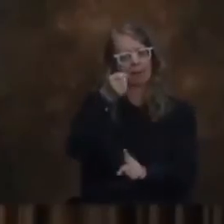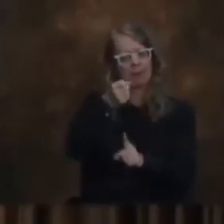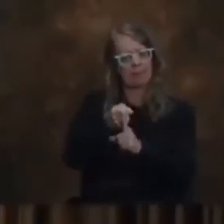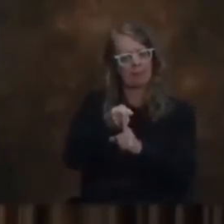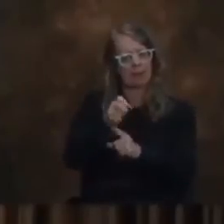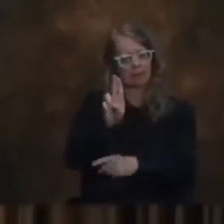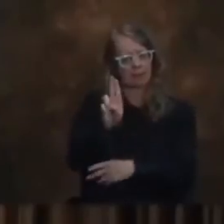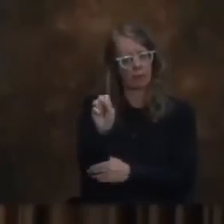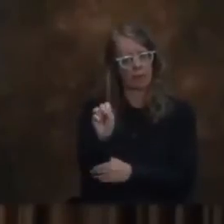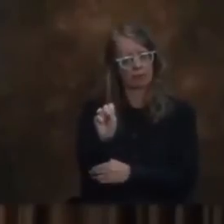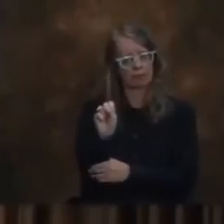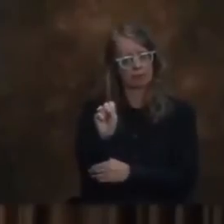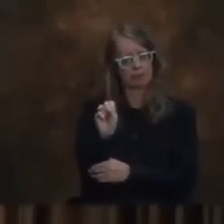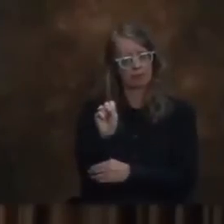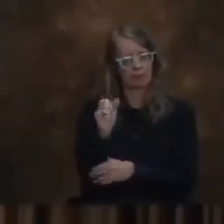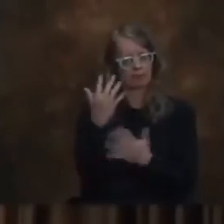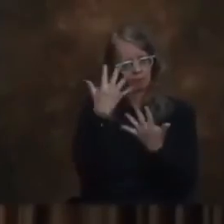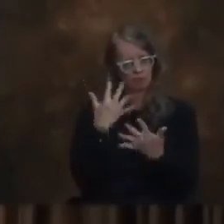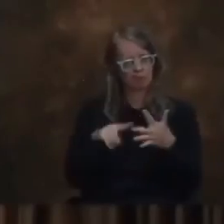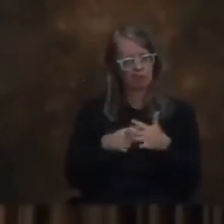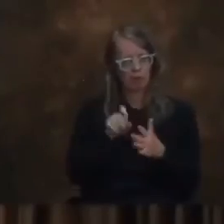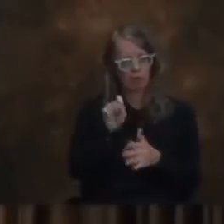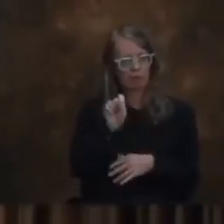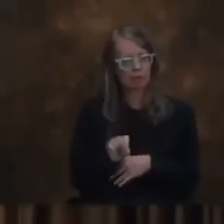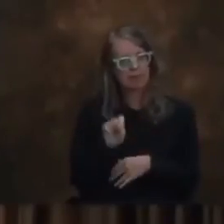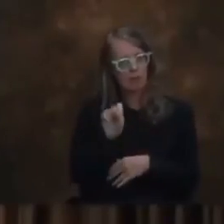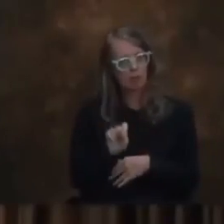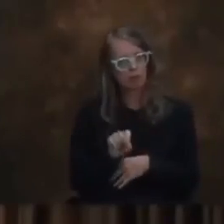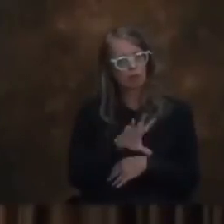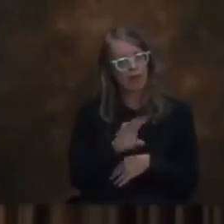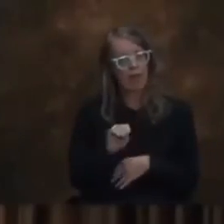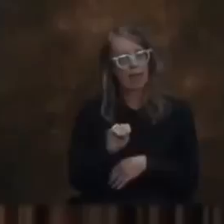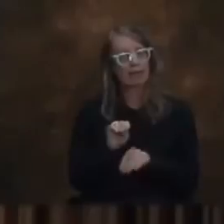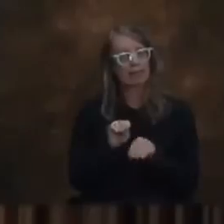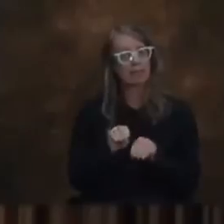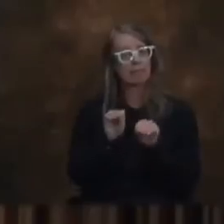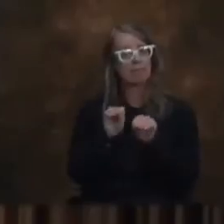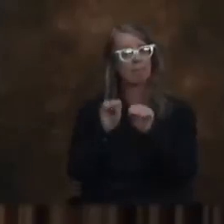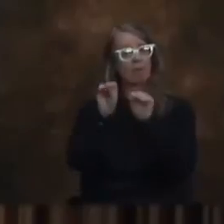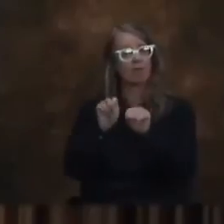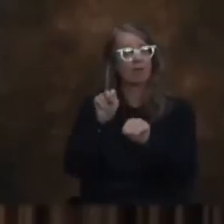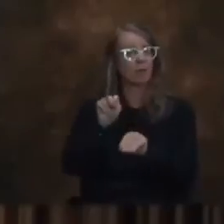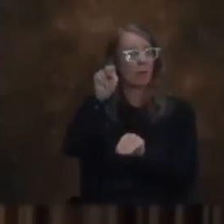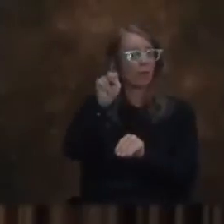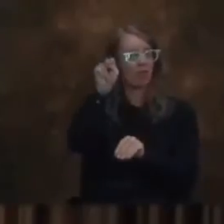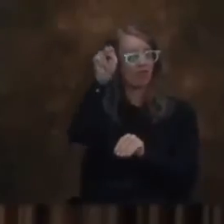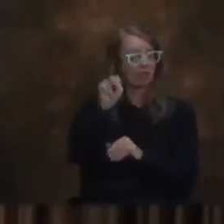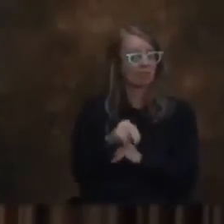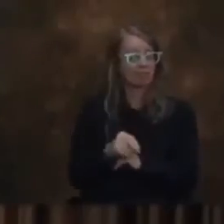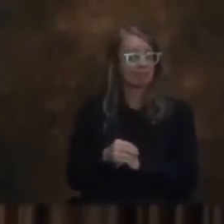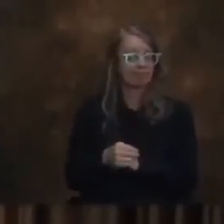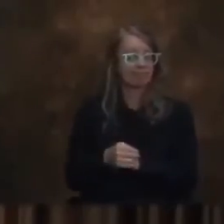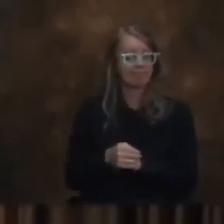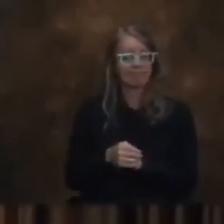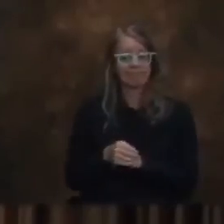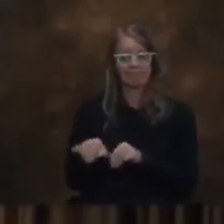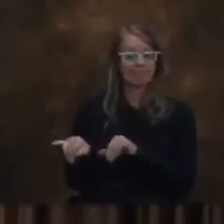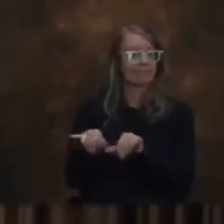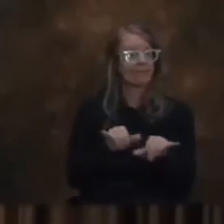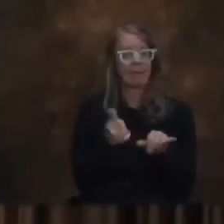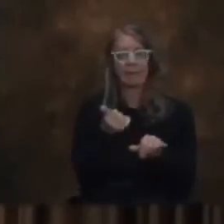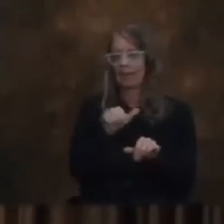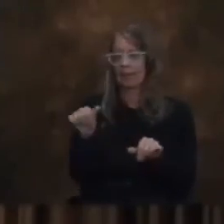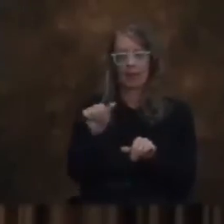desafortunadamente en el sur y se está moviendo hacia el norte igual que lo que ocurre con cualquier otra enfermedad